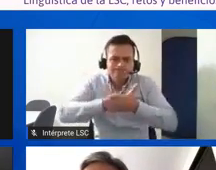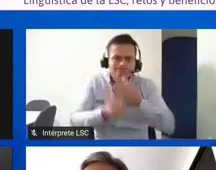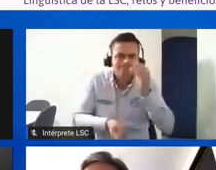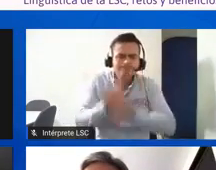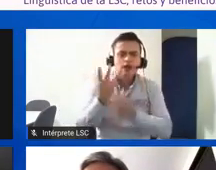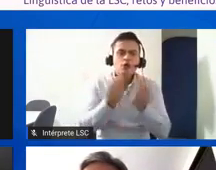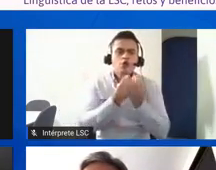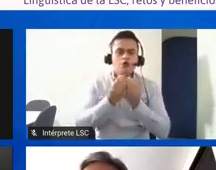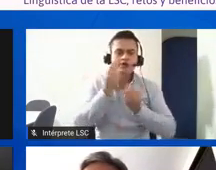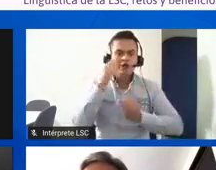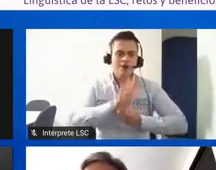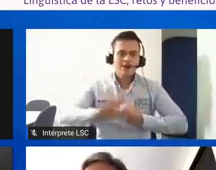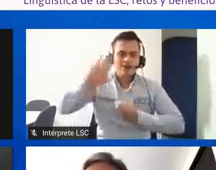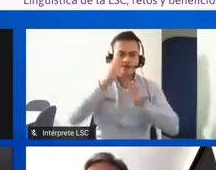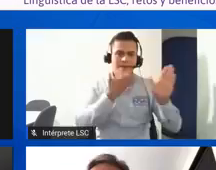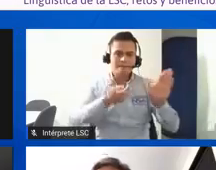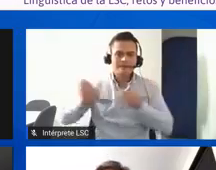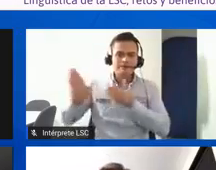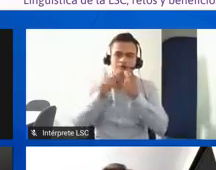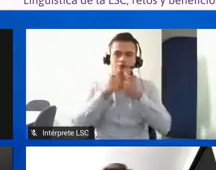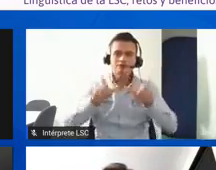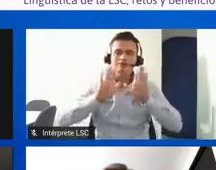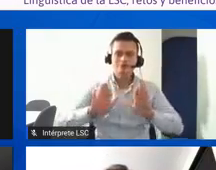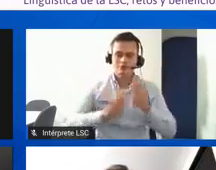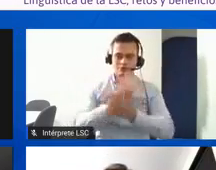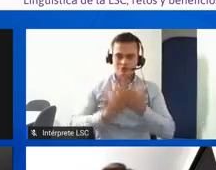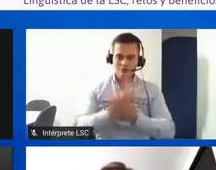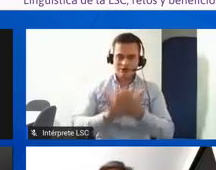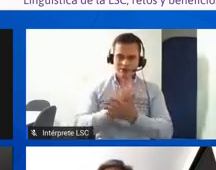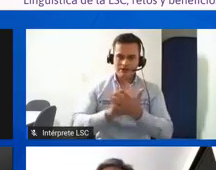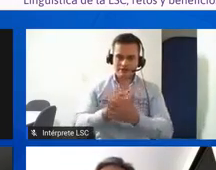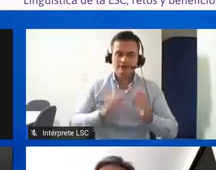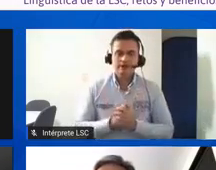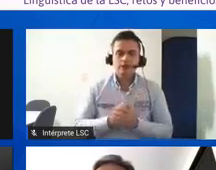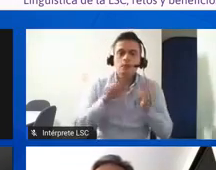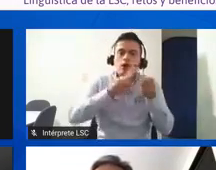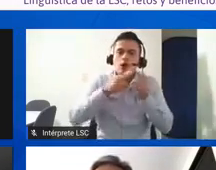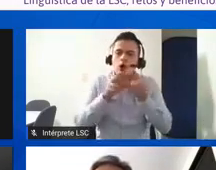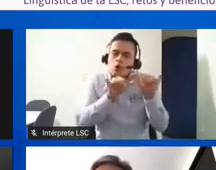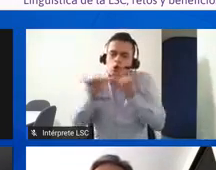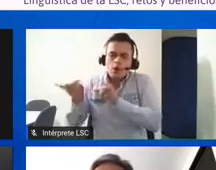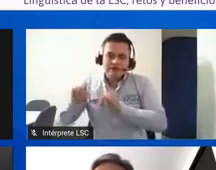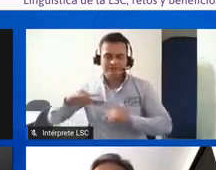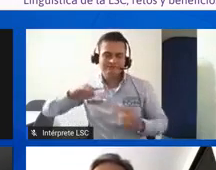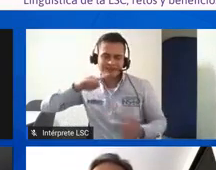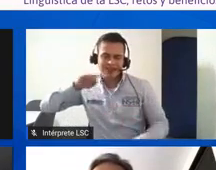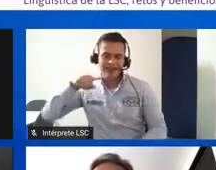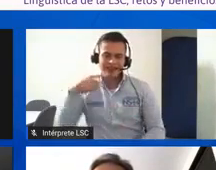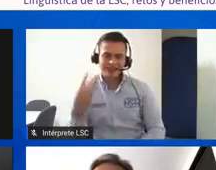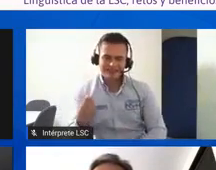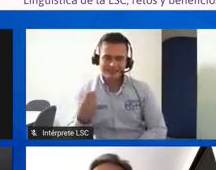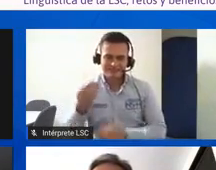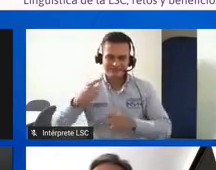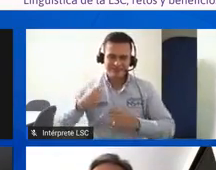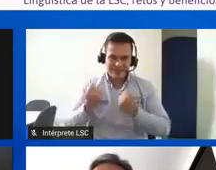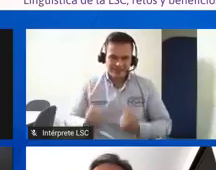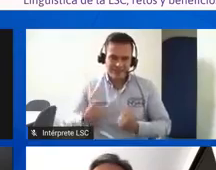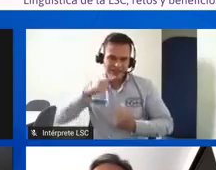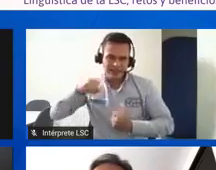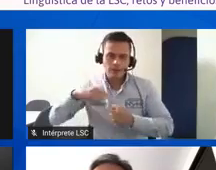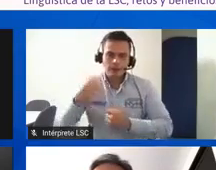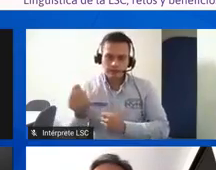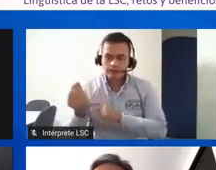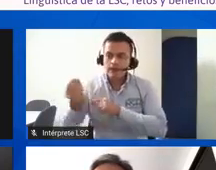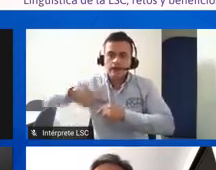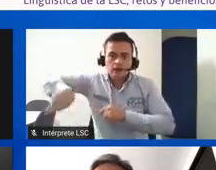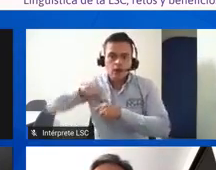Planeación Lingüística de la Lengua de Señas, similar al que existe en las lenguas nativas y que cumple el objeto de tener